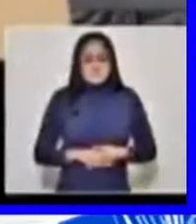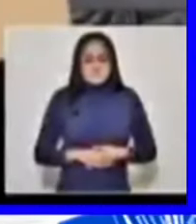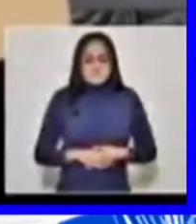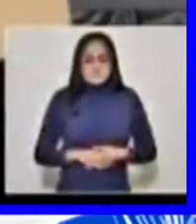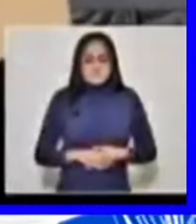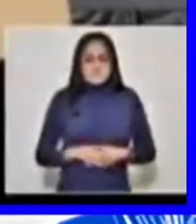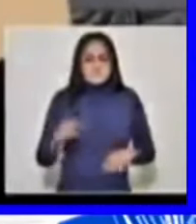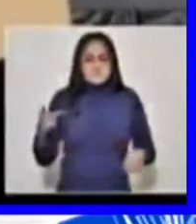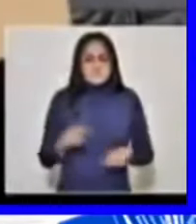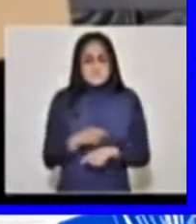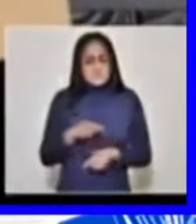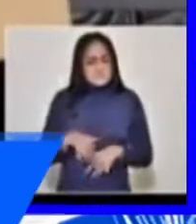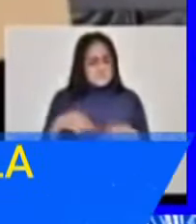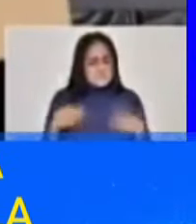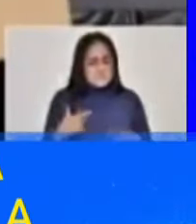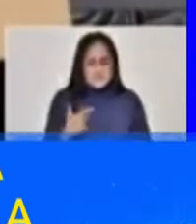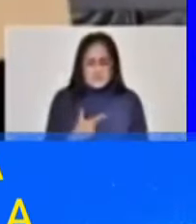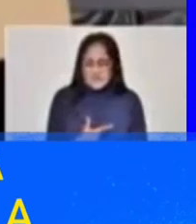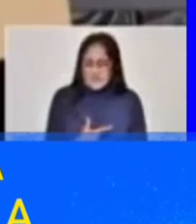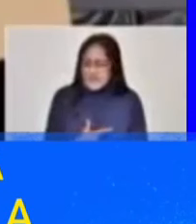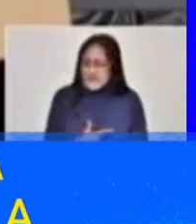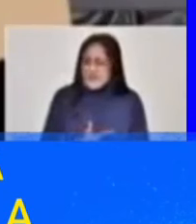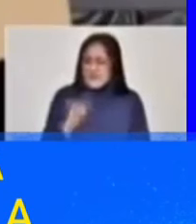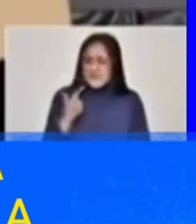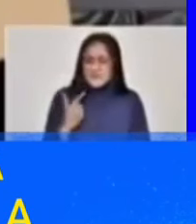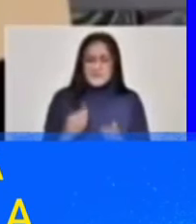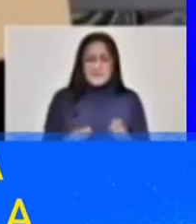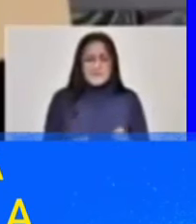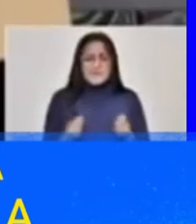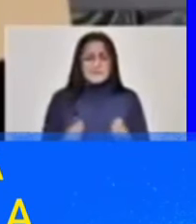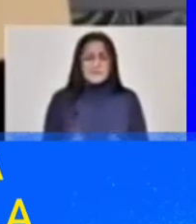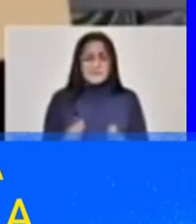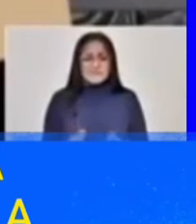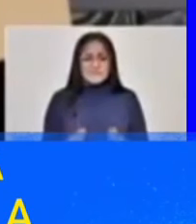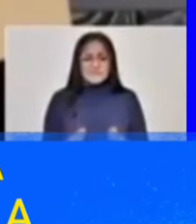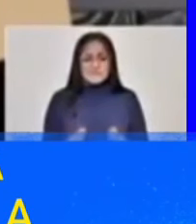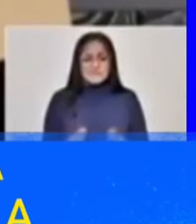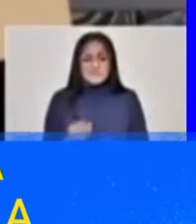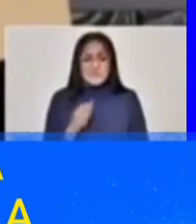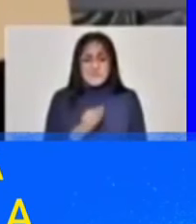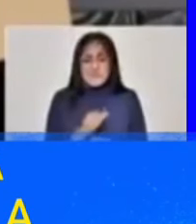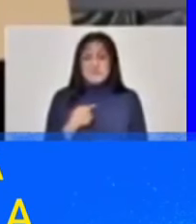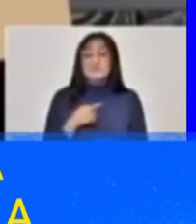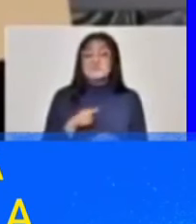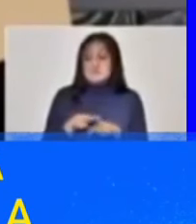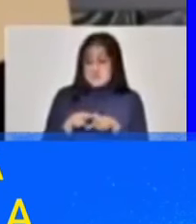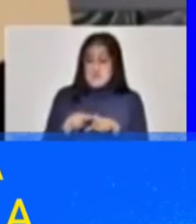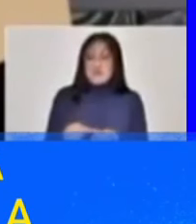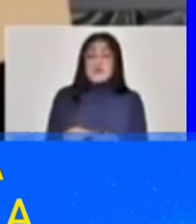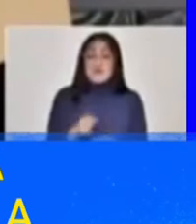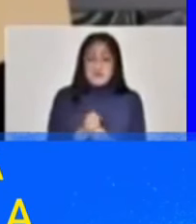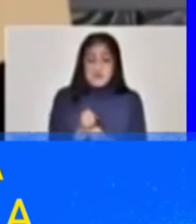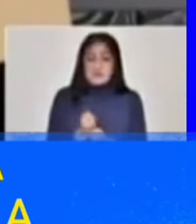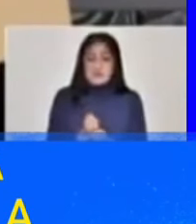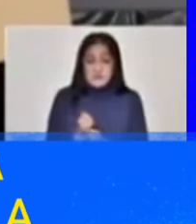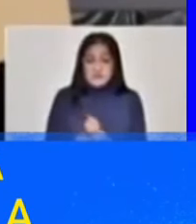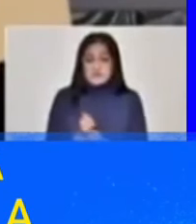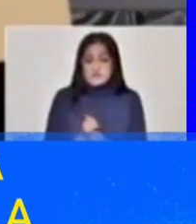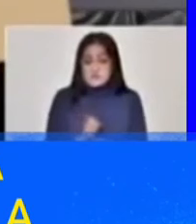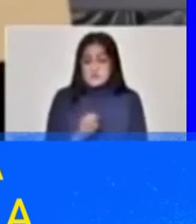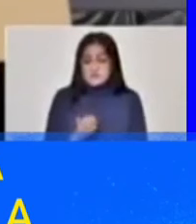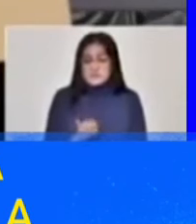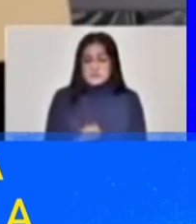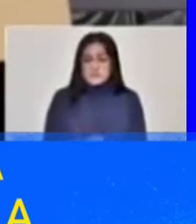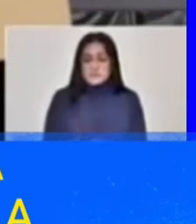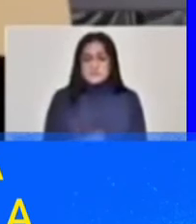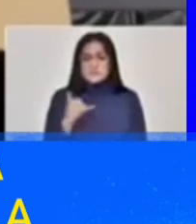hecho gravísimo. Es un hecho grave que está en proceso de investigación. He estado yo